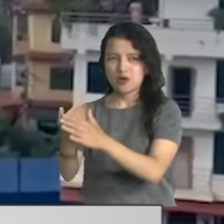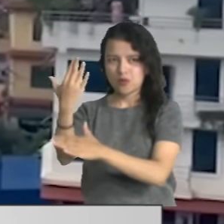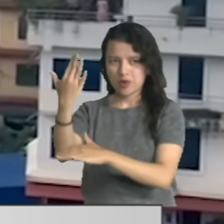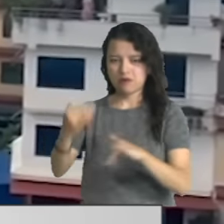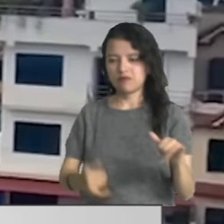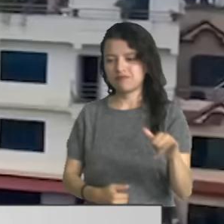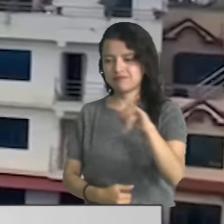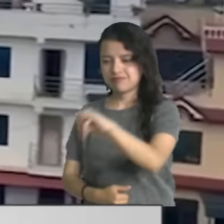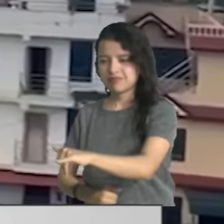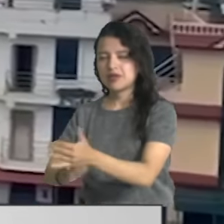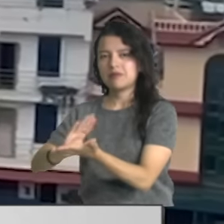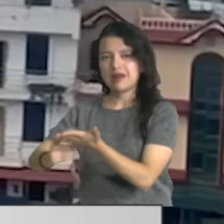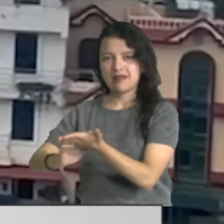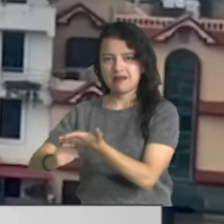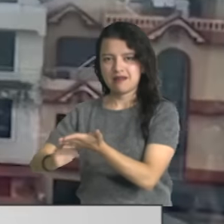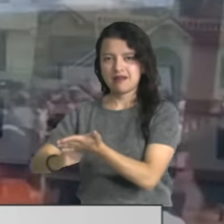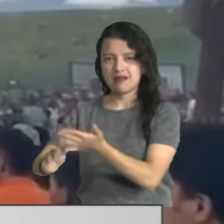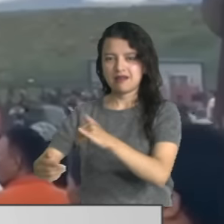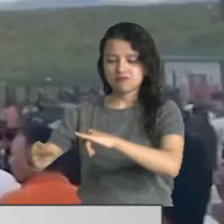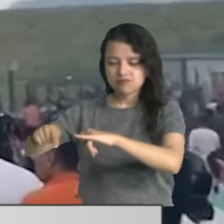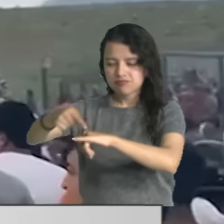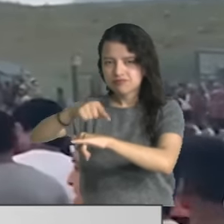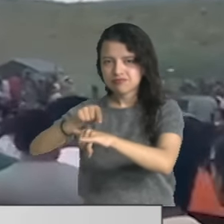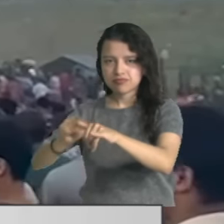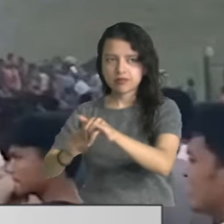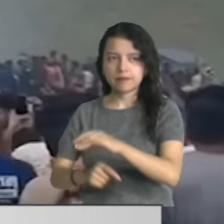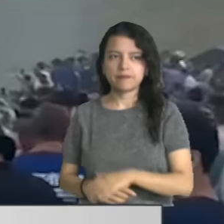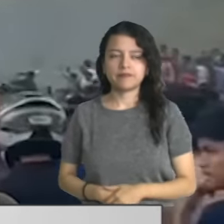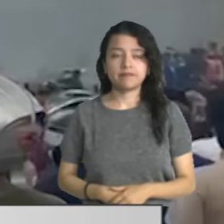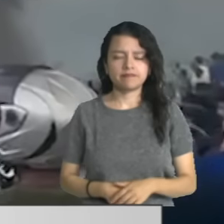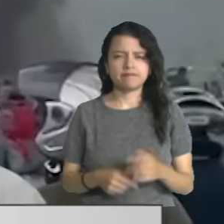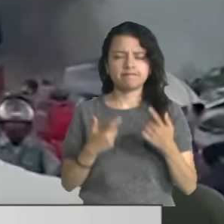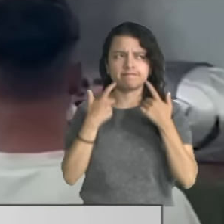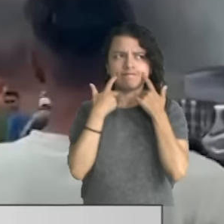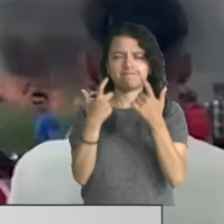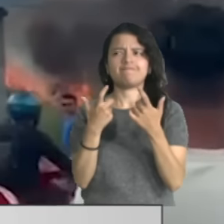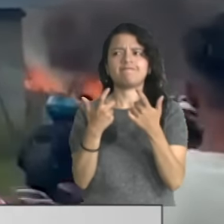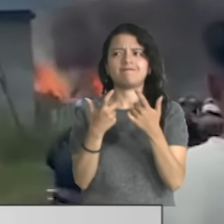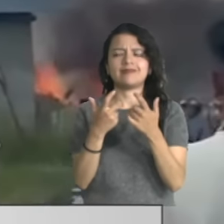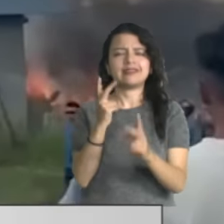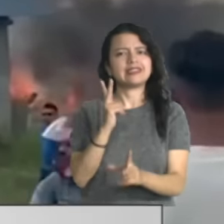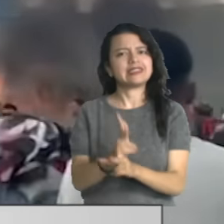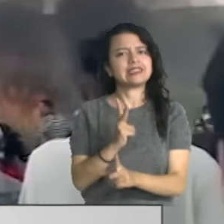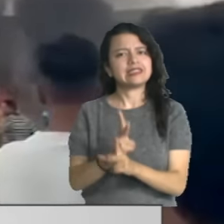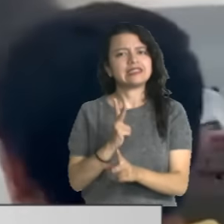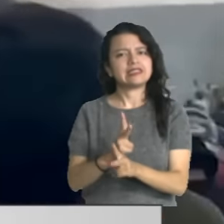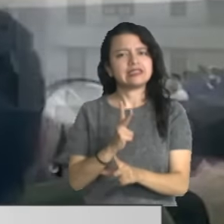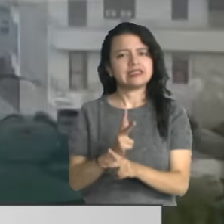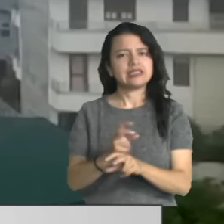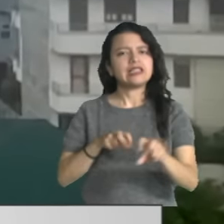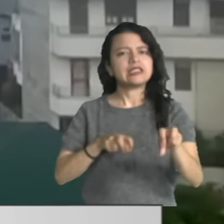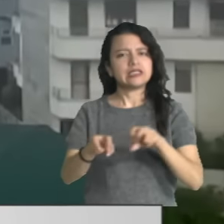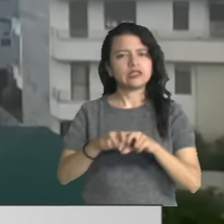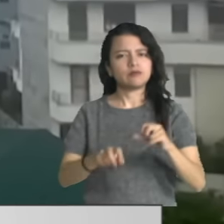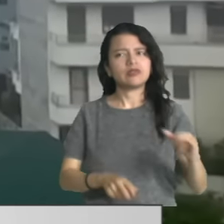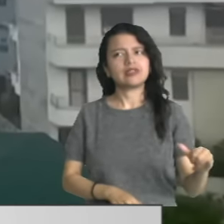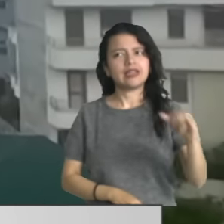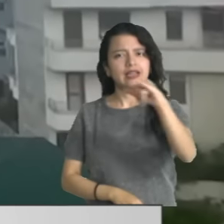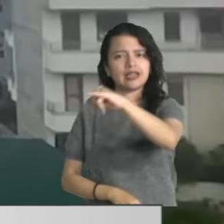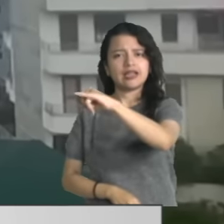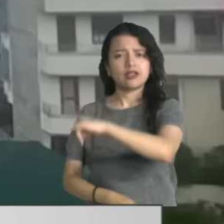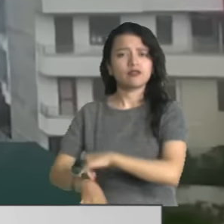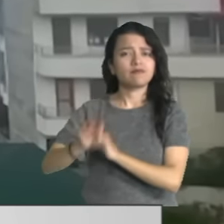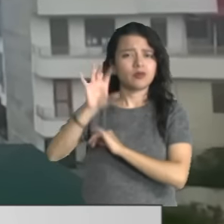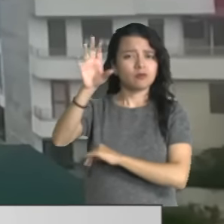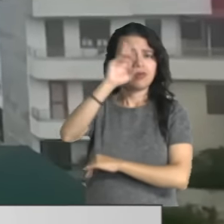de mantenimiento de aviones. El accidente pone de manifiesto una vez más los peligros del transporte aéreo en Nepal, un país que a